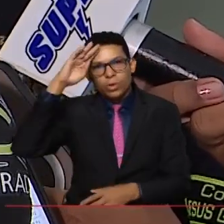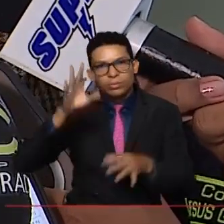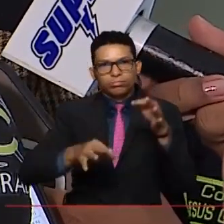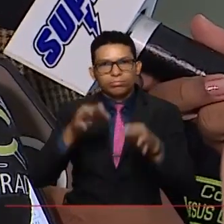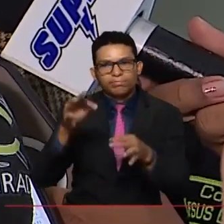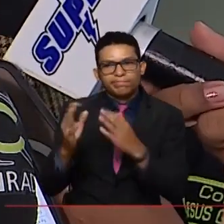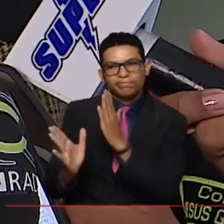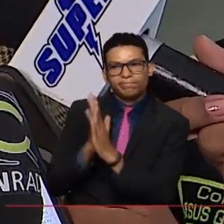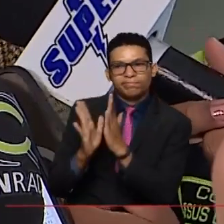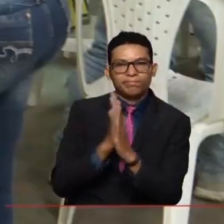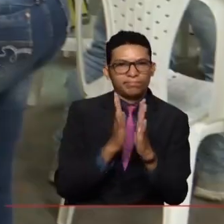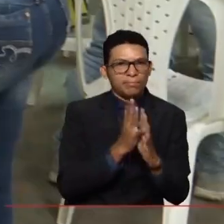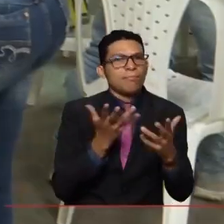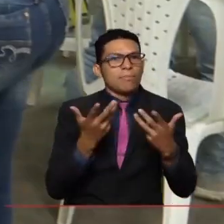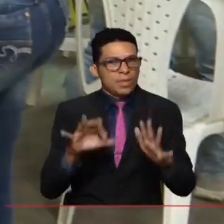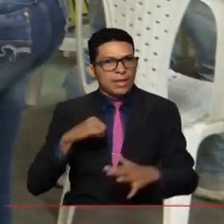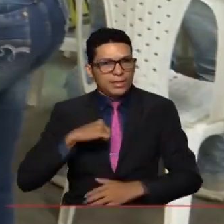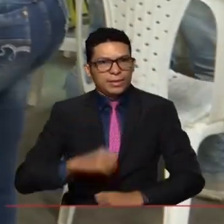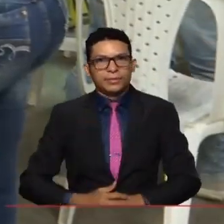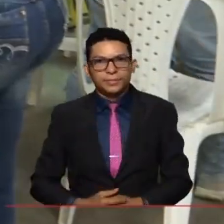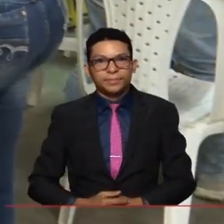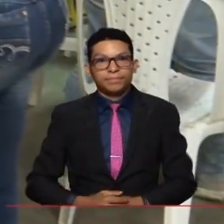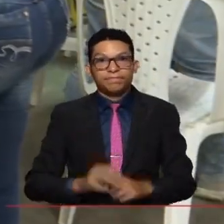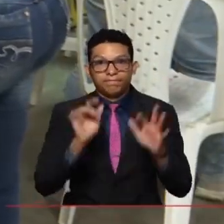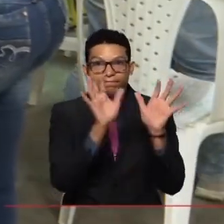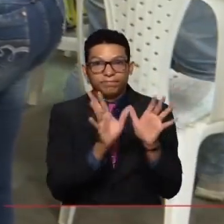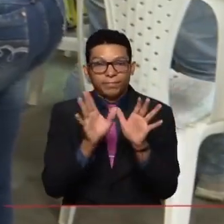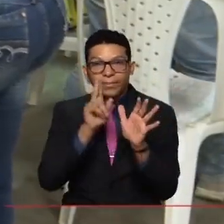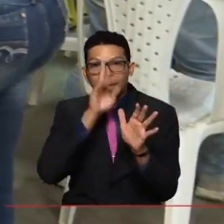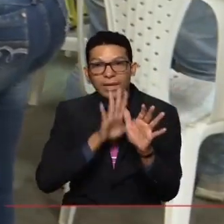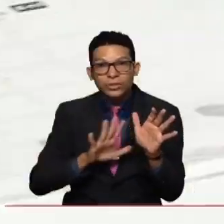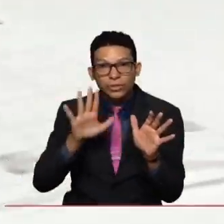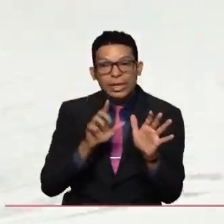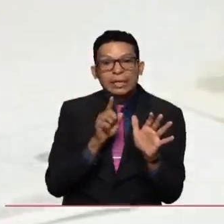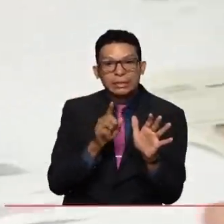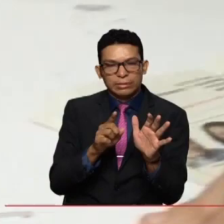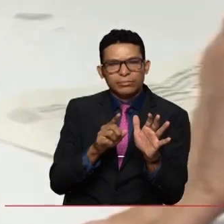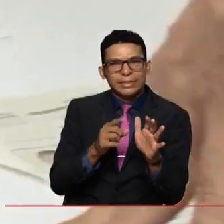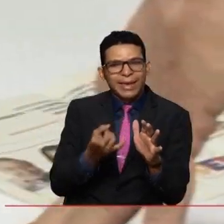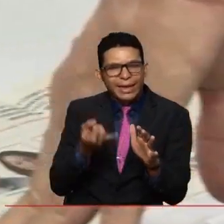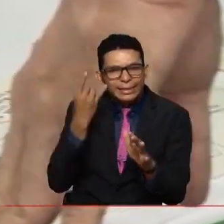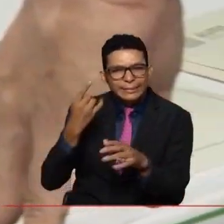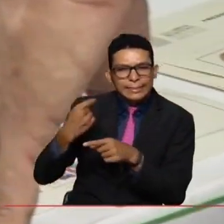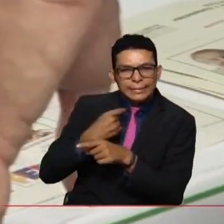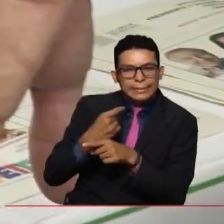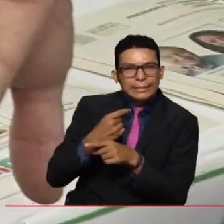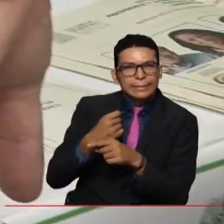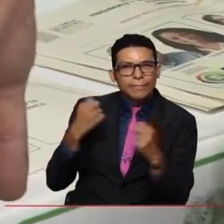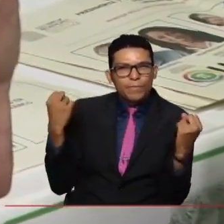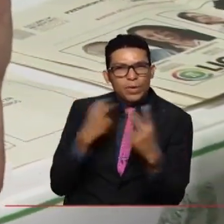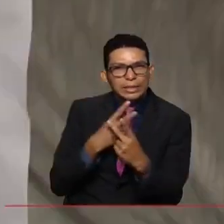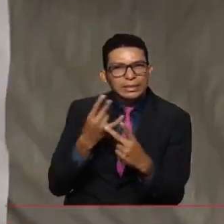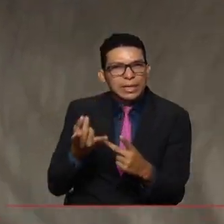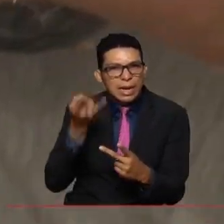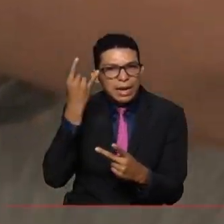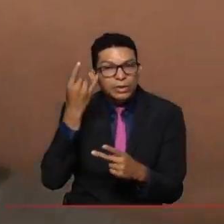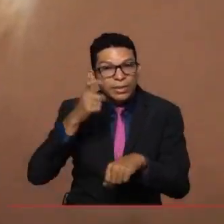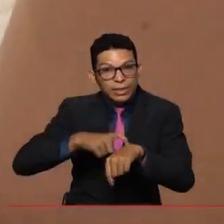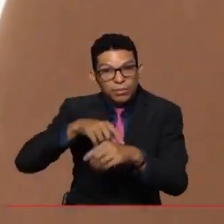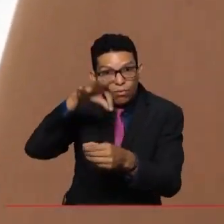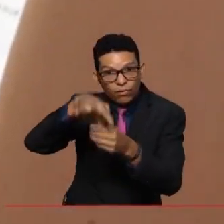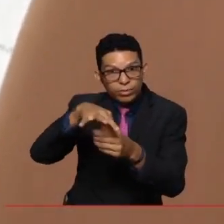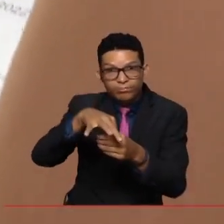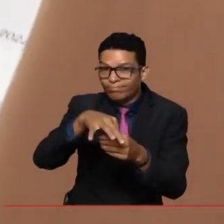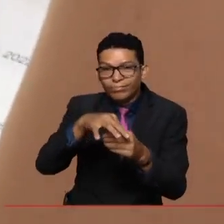unas informaciones que ya tenemos. Para el Defensor Nacional del Pueblo, la amenaza de actos violentos no solo está latente durante las horas de